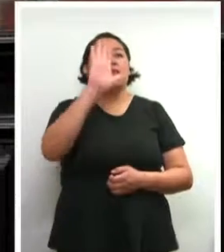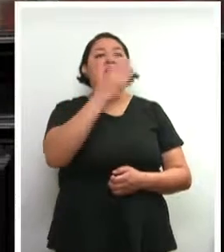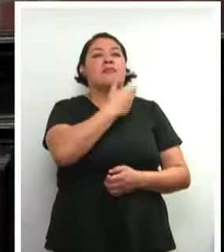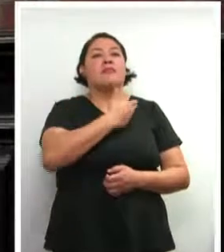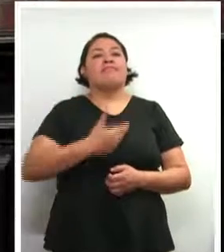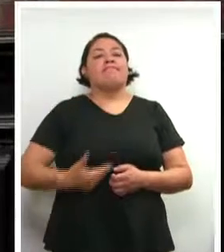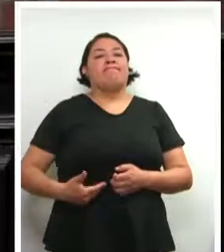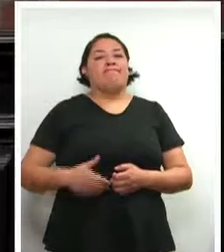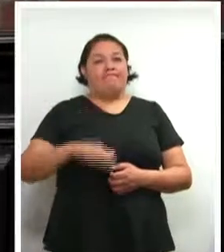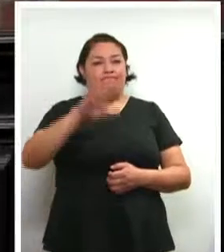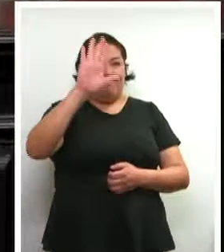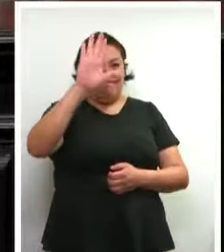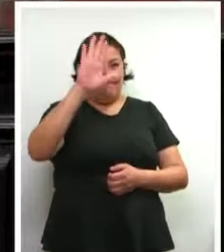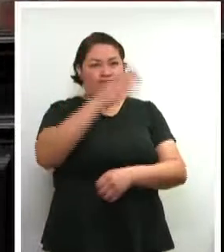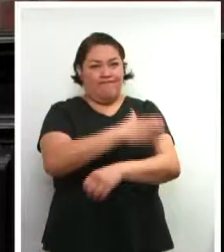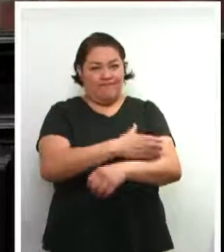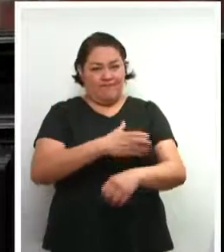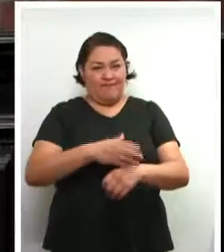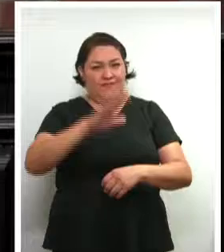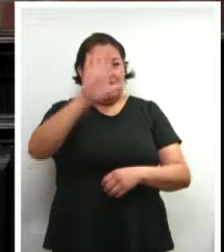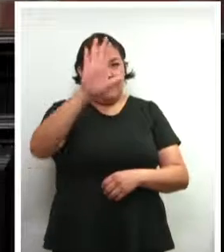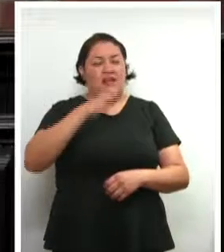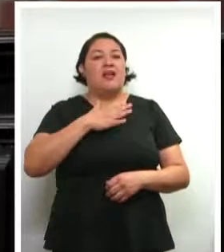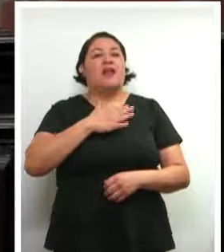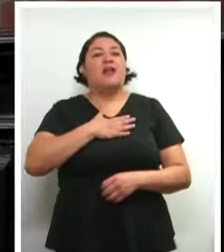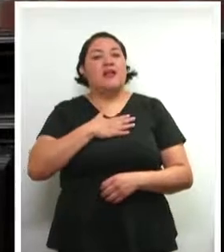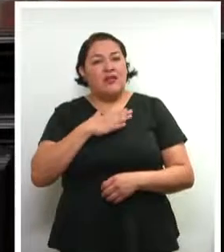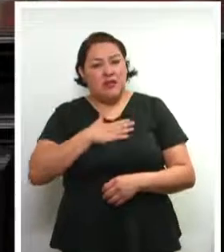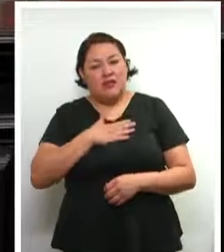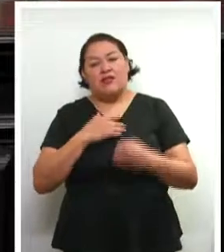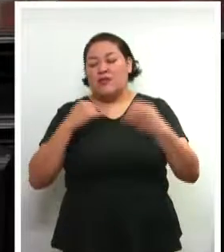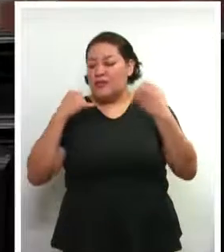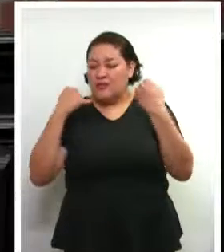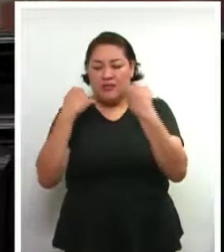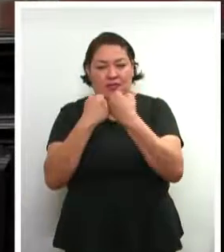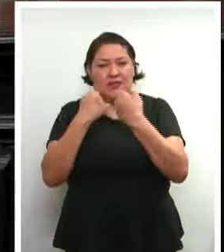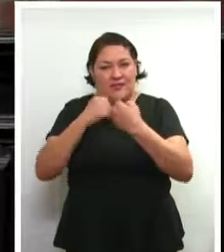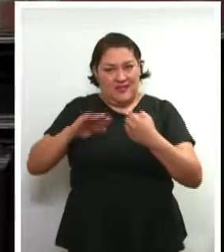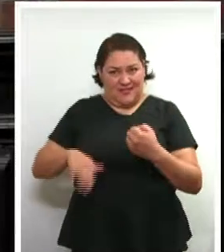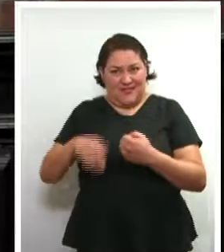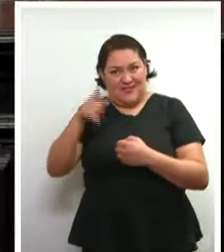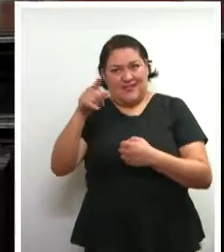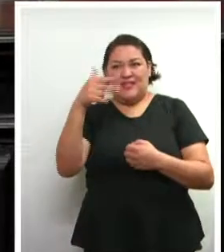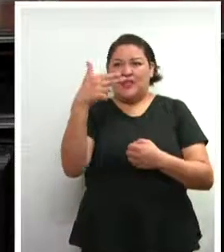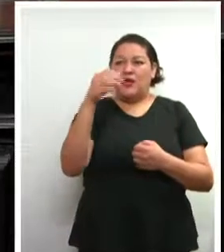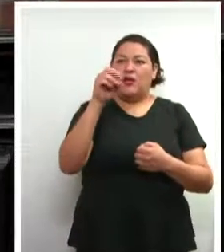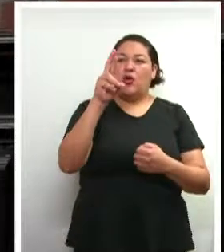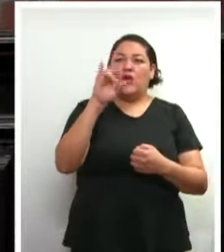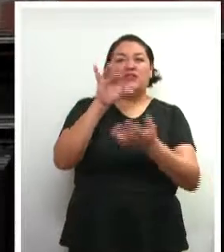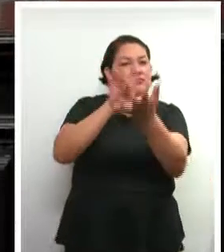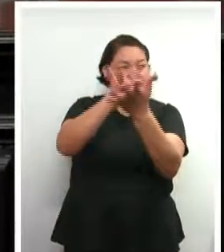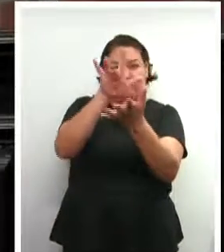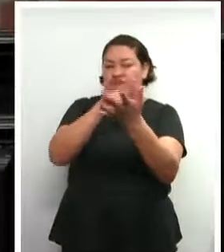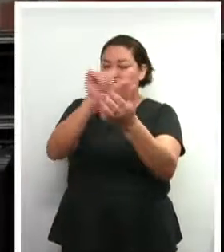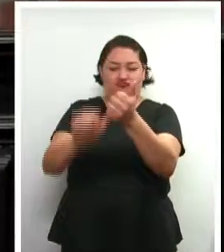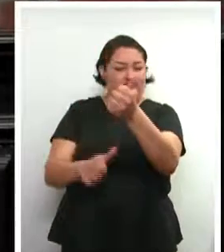presidenta, para unirme a todas las propuestas que acaba de hacer Horacio Franco,